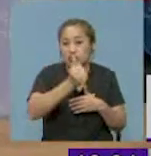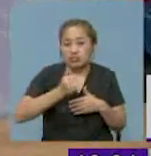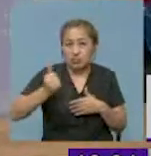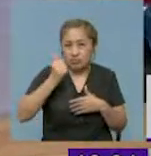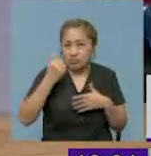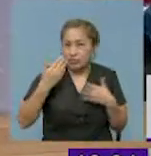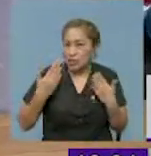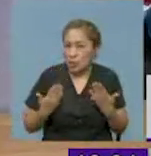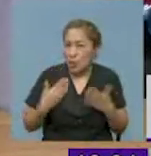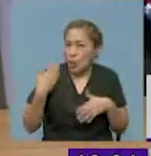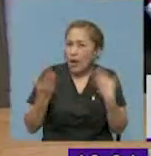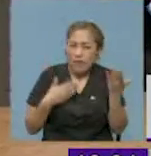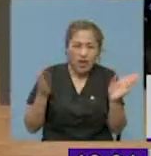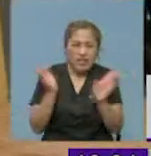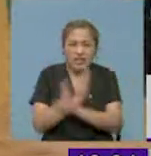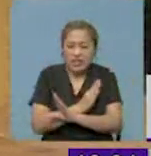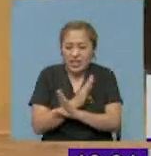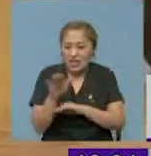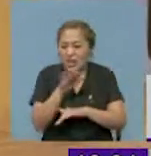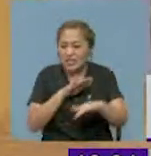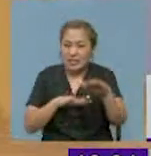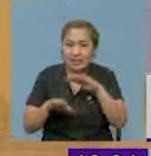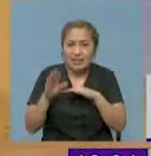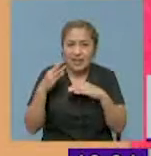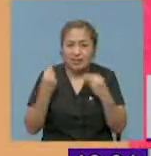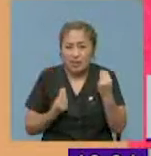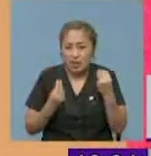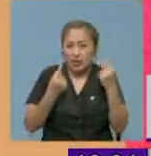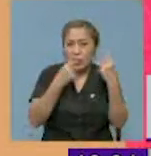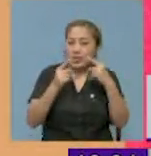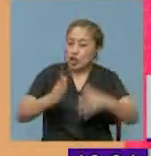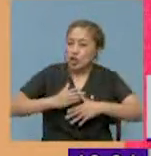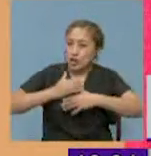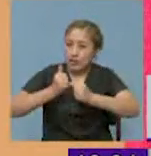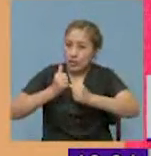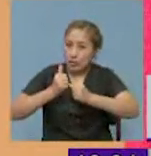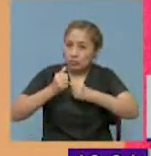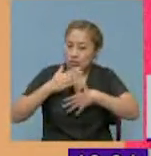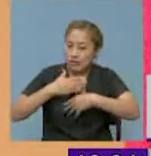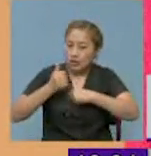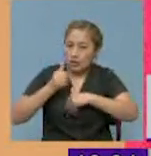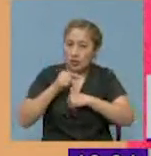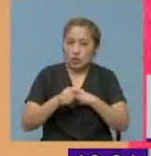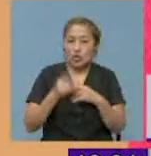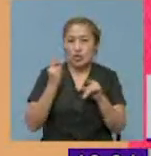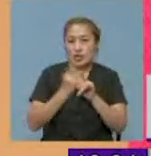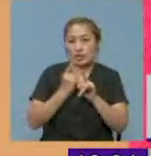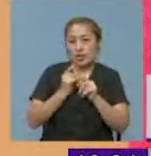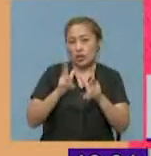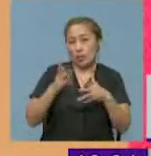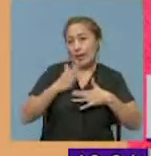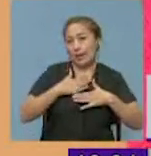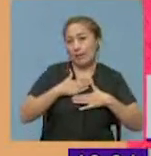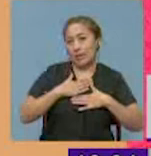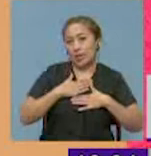pelota estamos jugando al revés pero si yo lo defiendo muerte y y yo siempre digo que para mí es